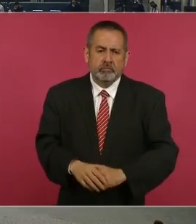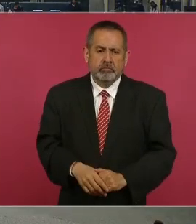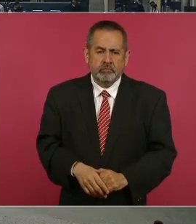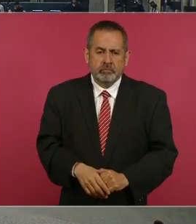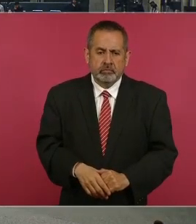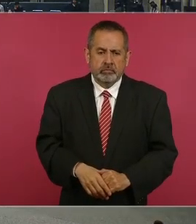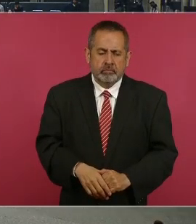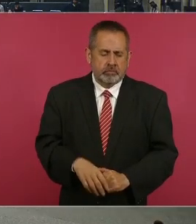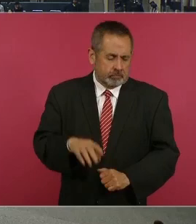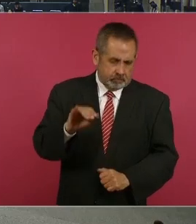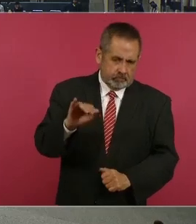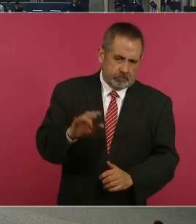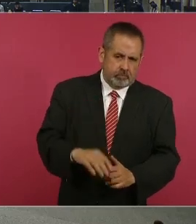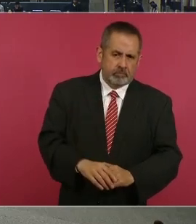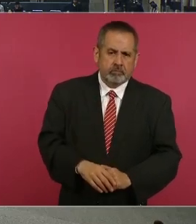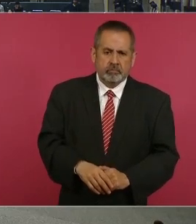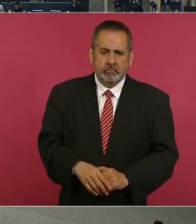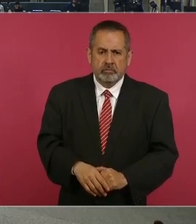Sí.